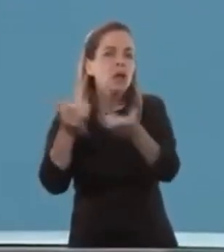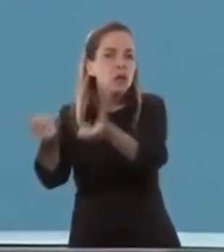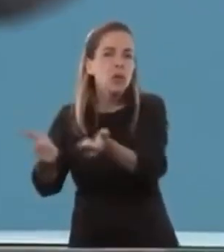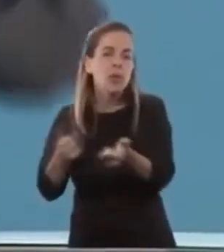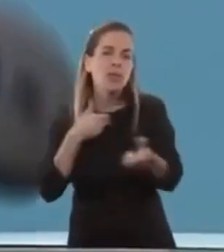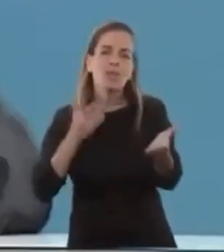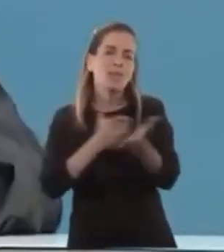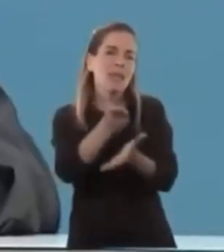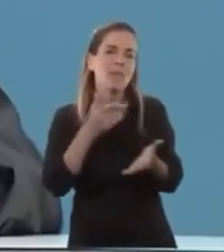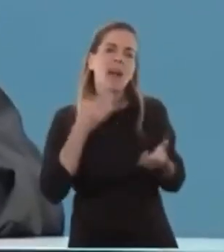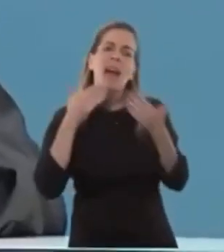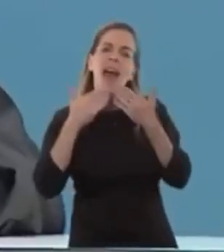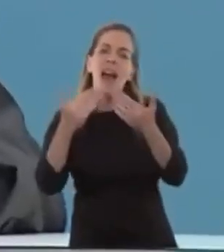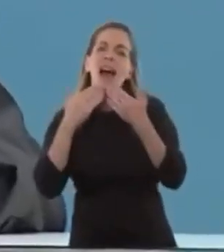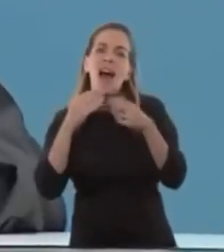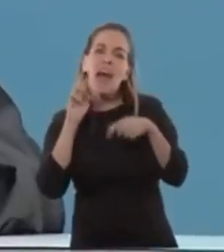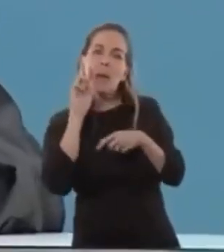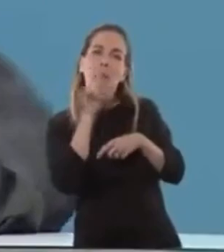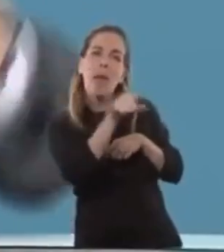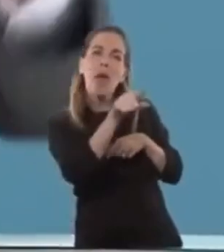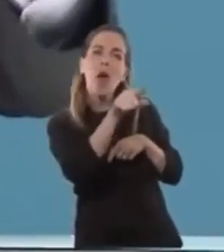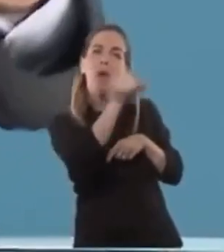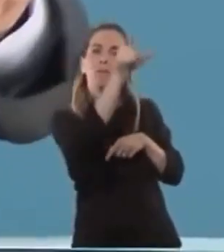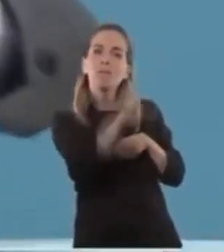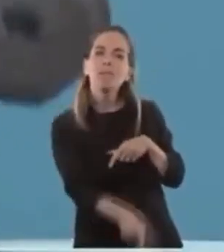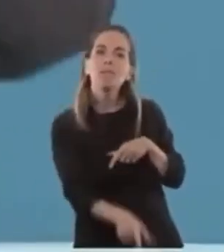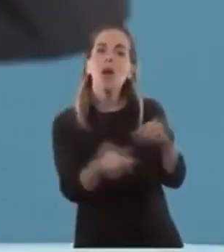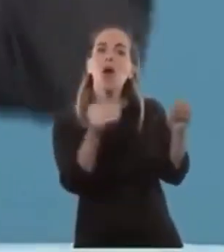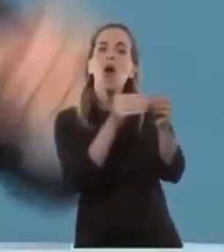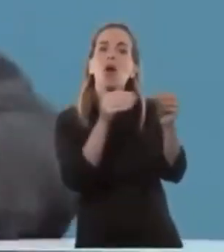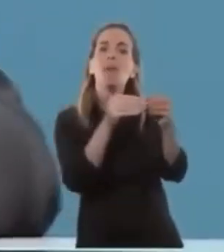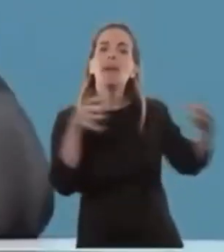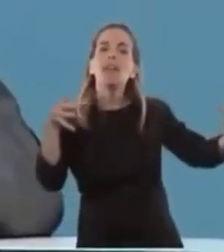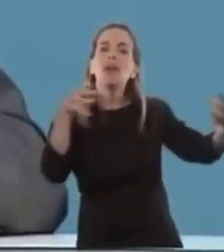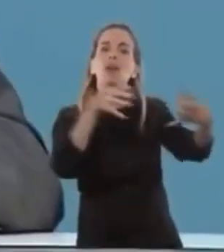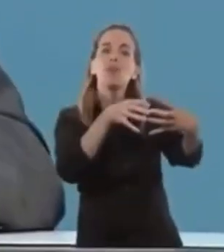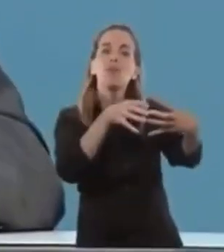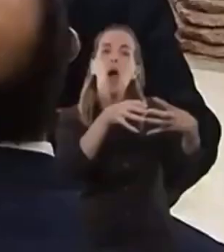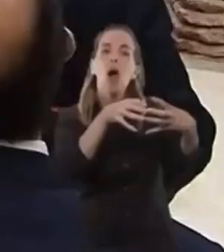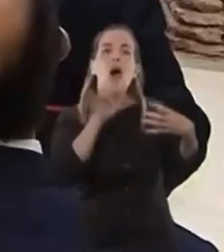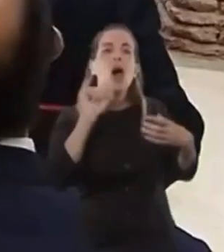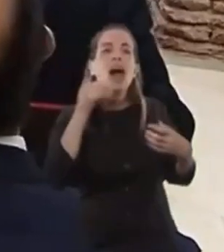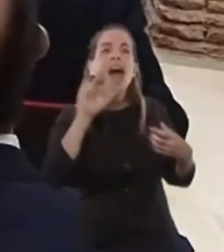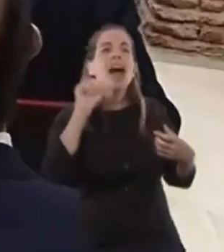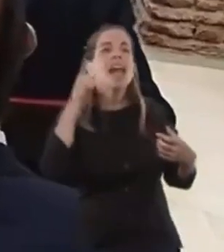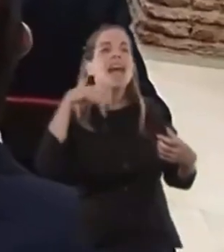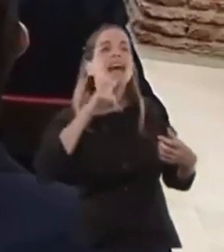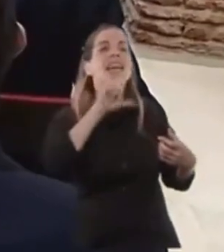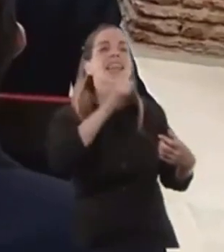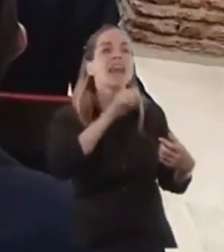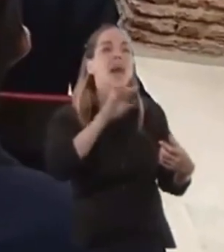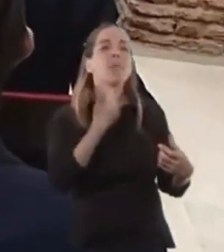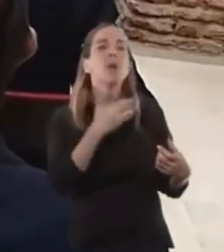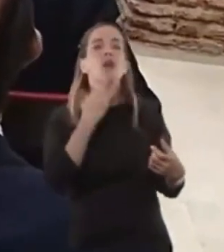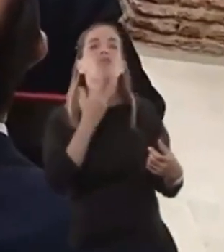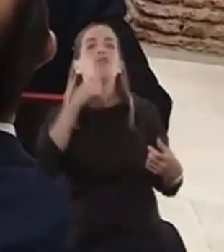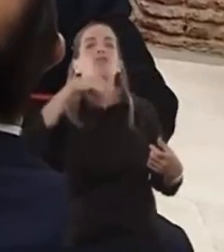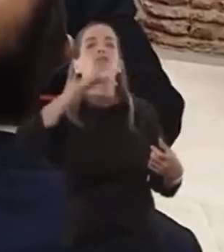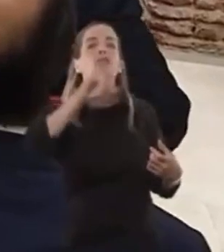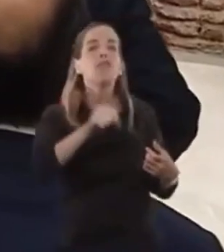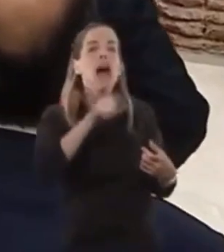Ahí veo al compañero de garganta profunda. Como él, miles. Poderosa. No, profunda